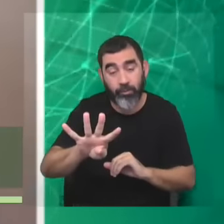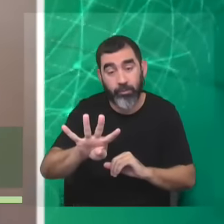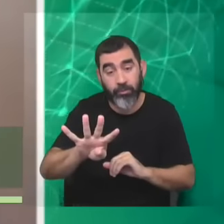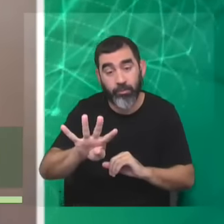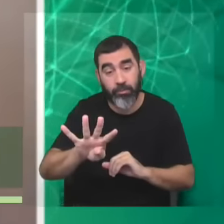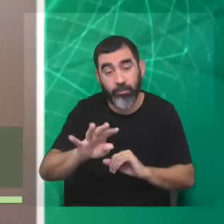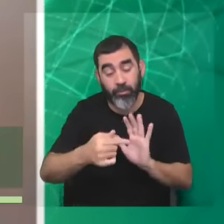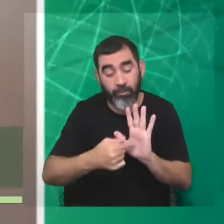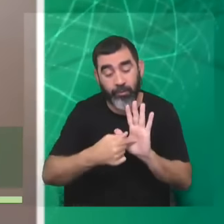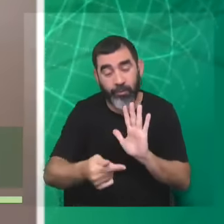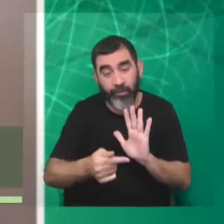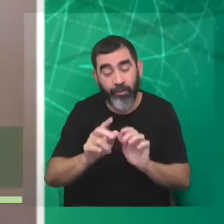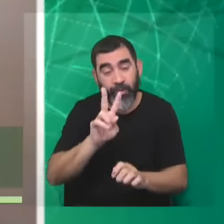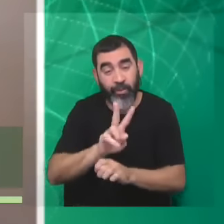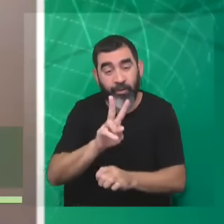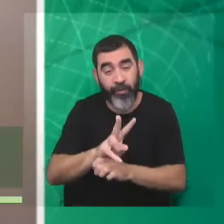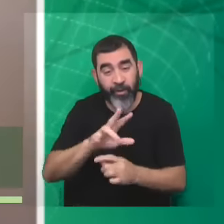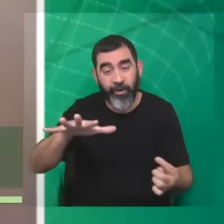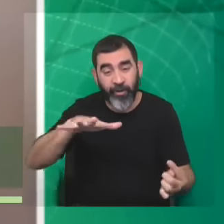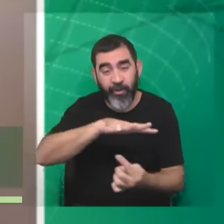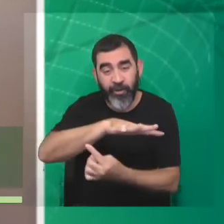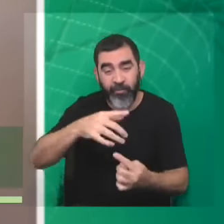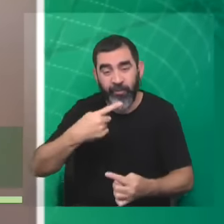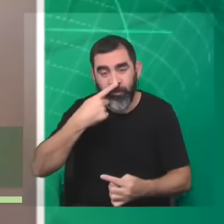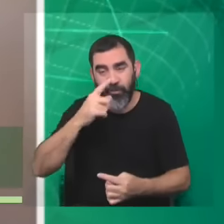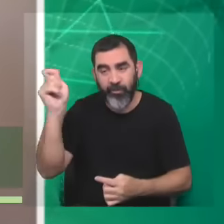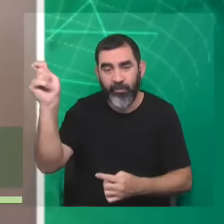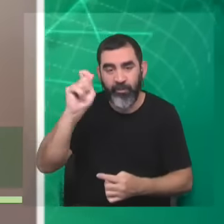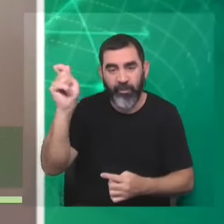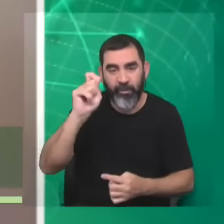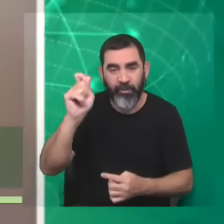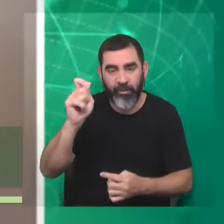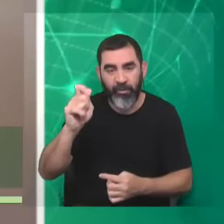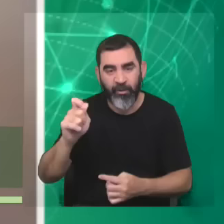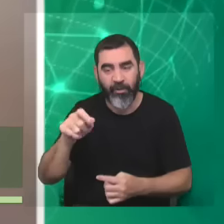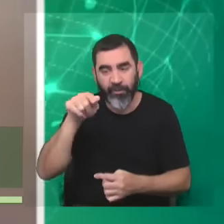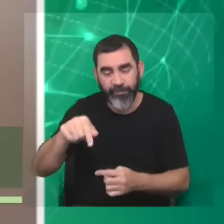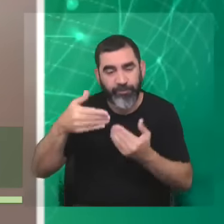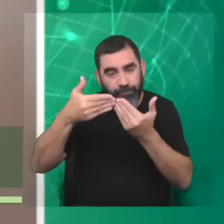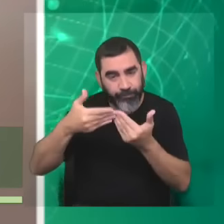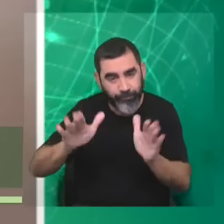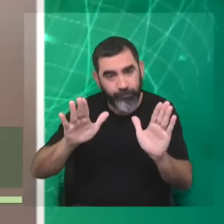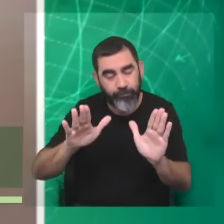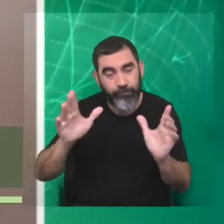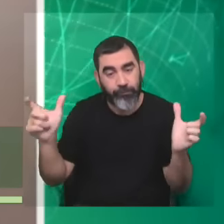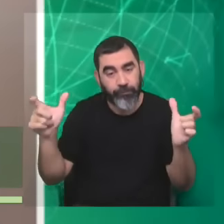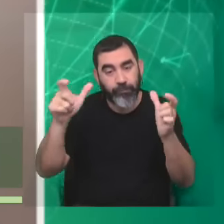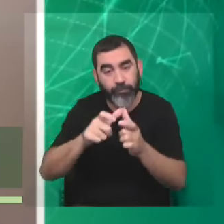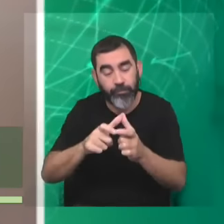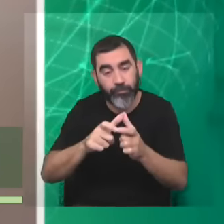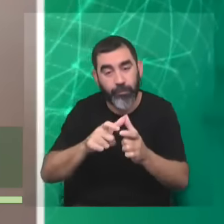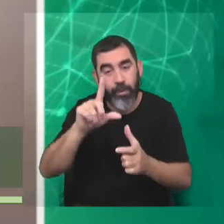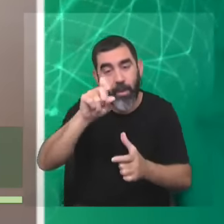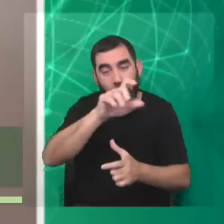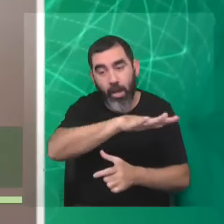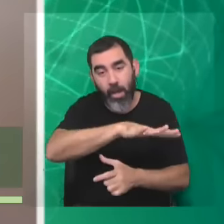establec la defensa del ambiente de interés público no ahí nace las comisiones de Cuenca y